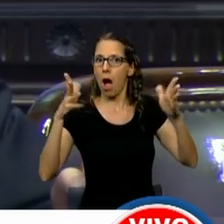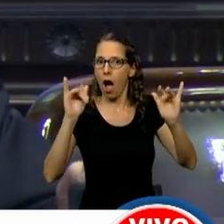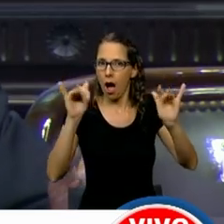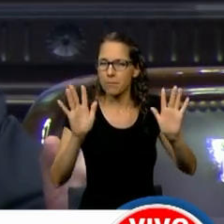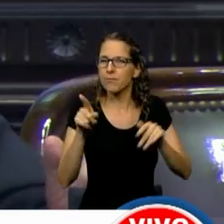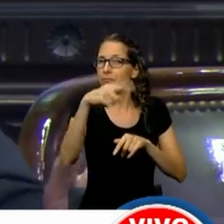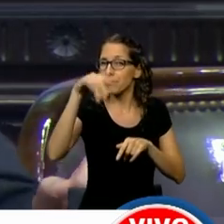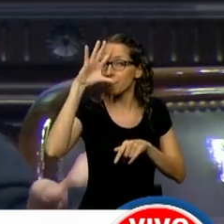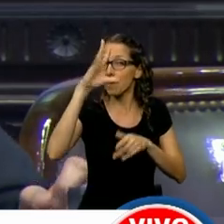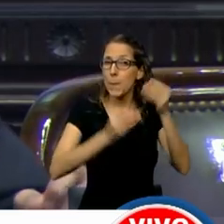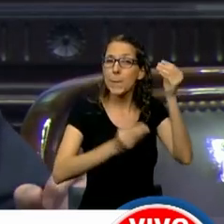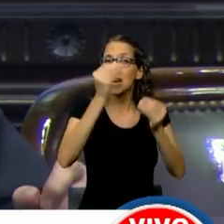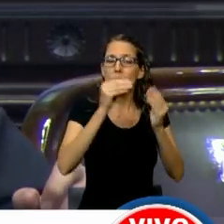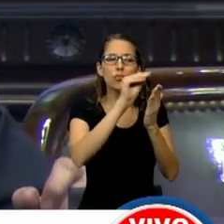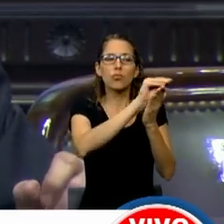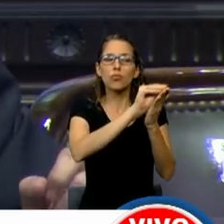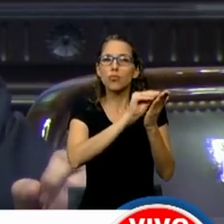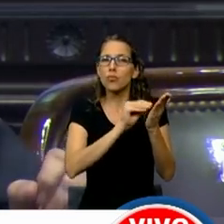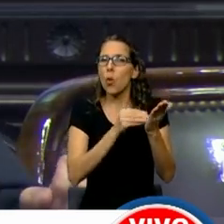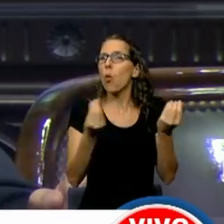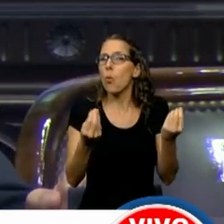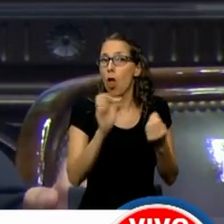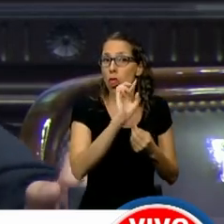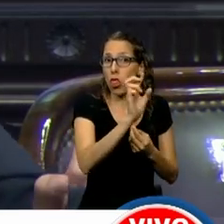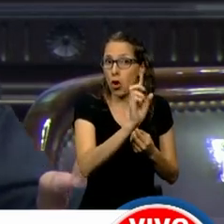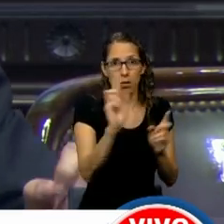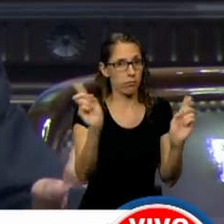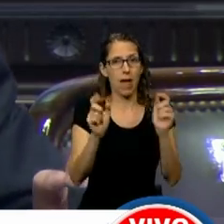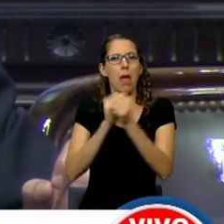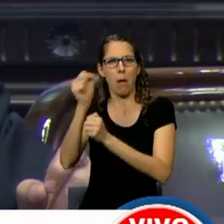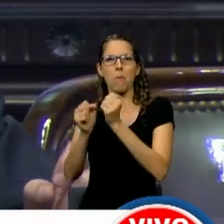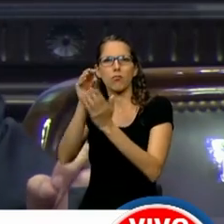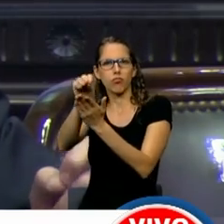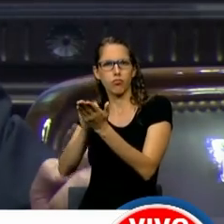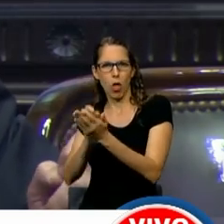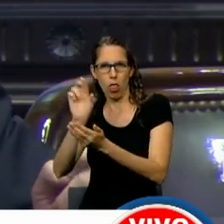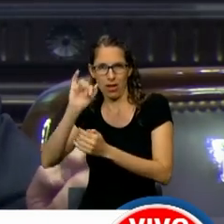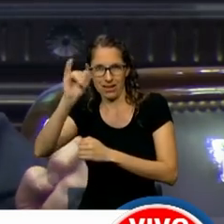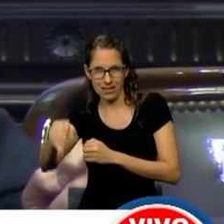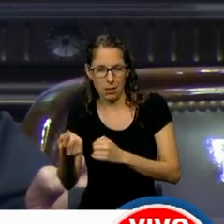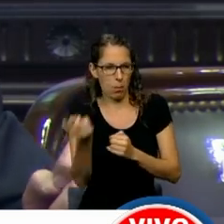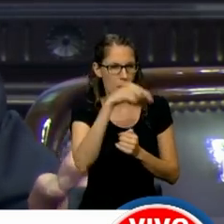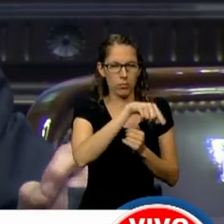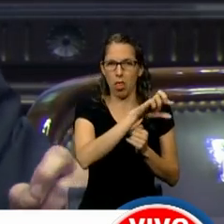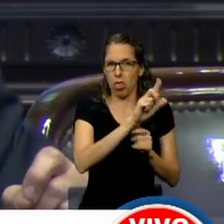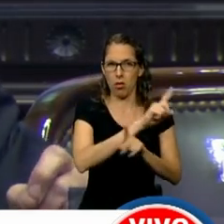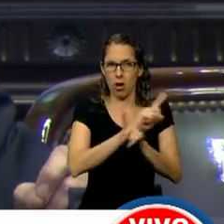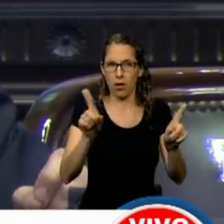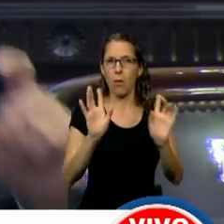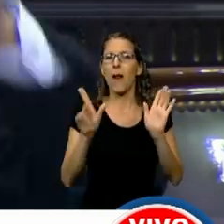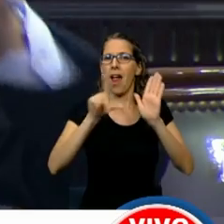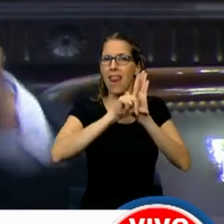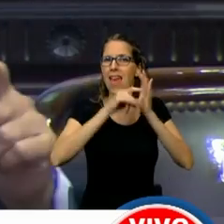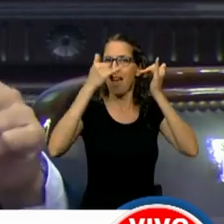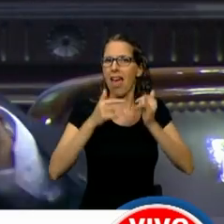presupuestos no se fijan en dólares como lo hacen las empresas en sus presupuestos y tampoco puede ser indexado porque la ley administración ciencia no lo permite